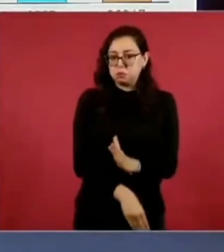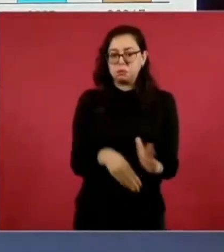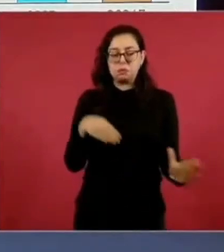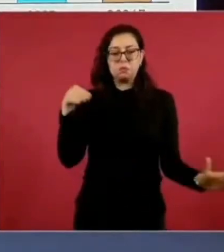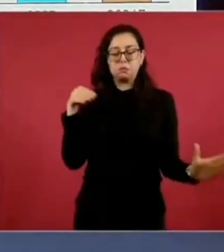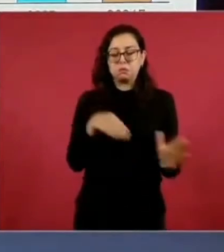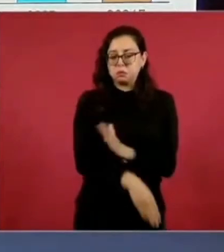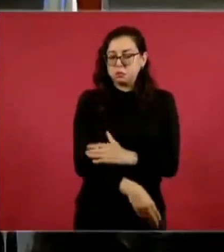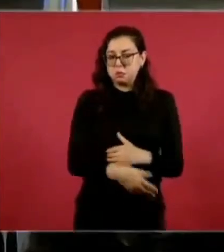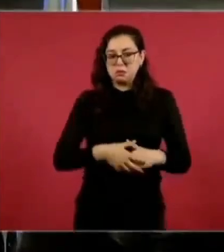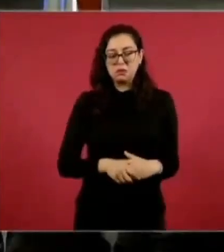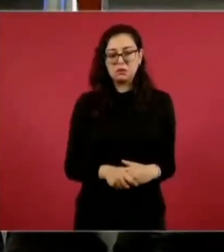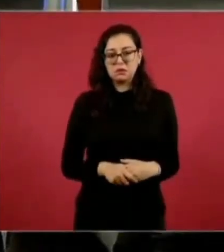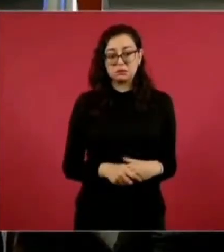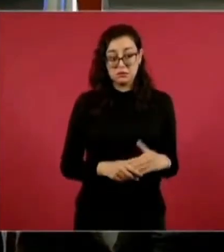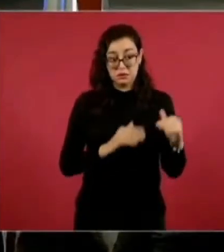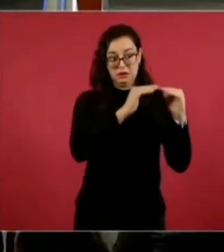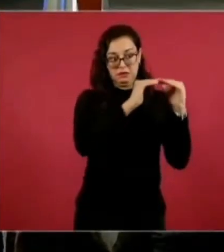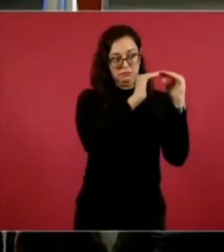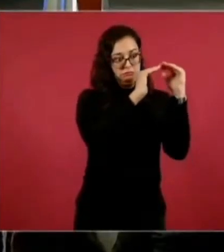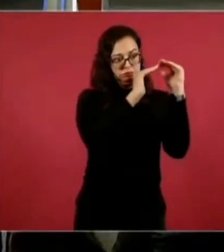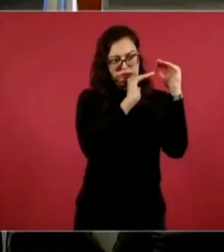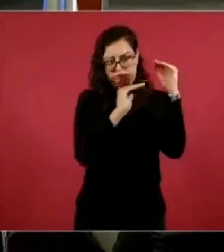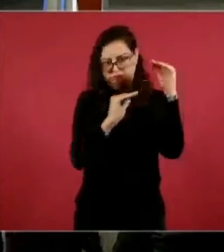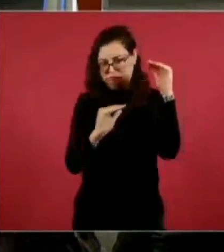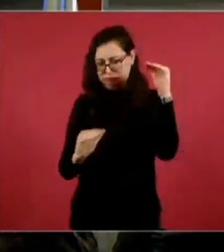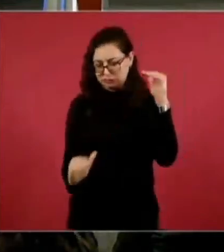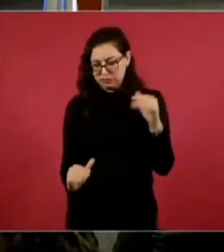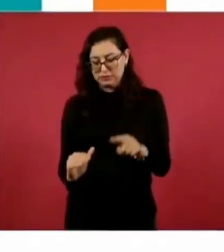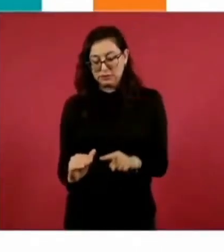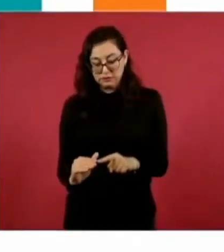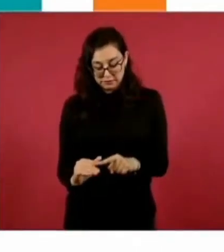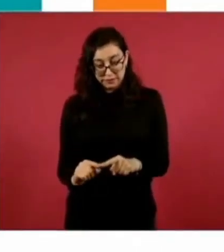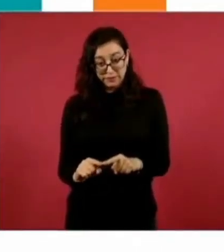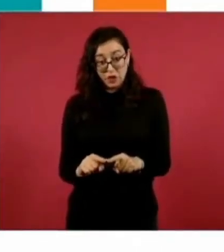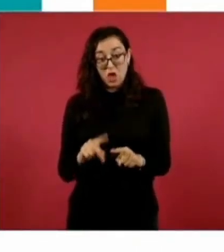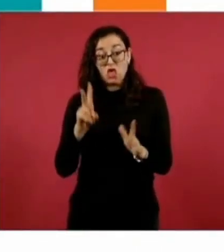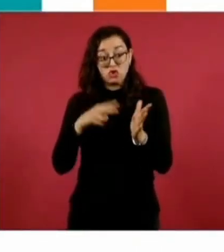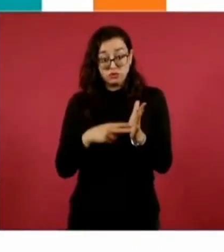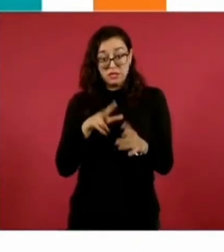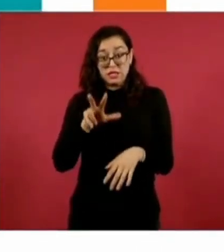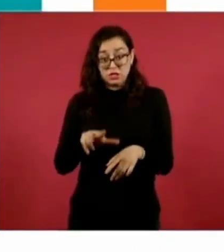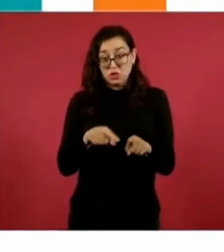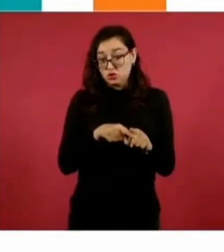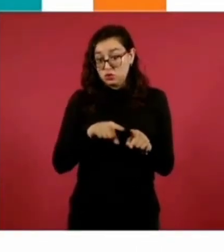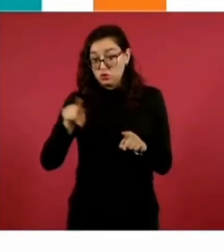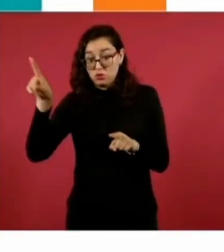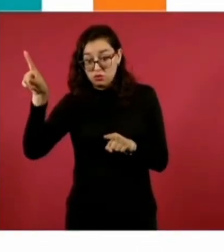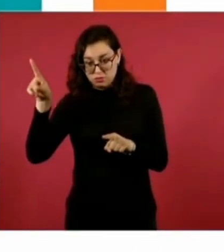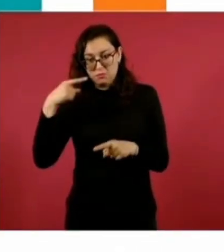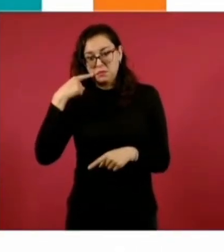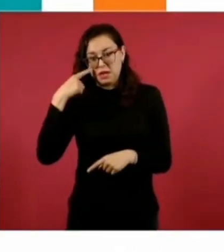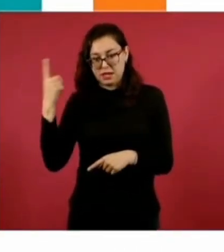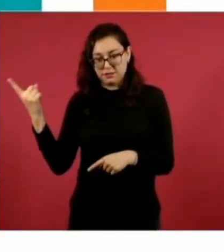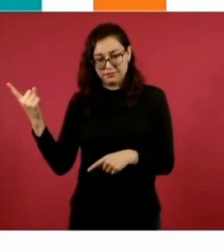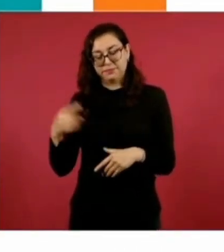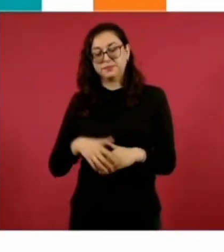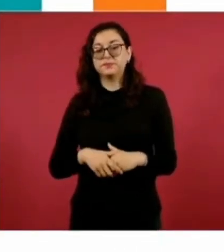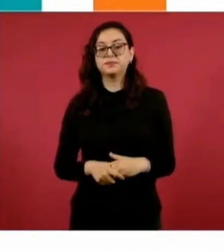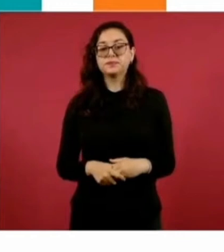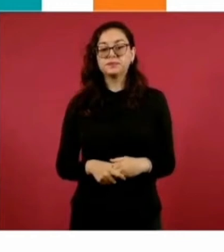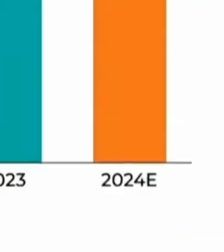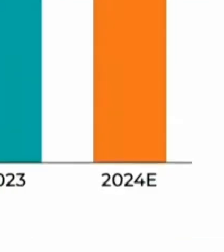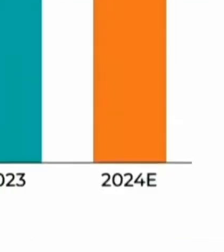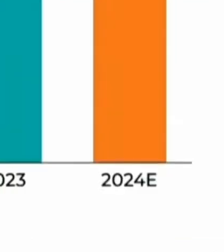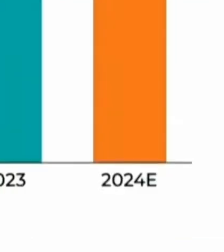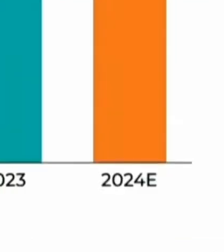favor. Este es el comportamiento de esta administración, de este sexenio. Partimos de la cifra